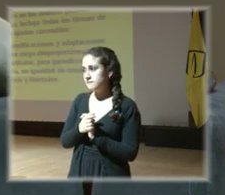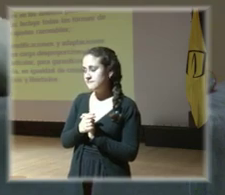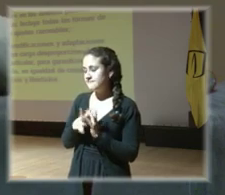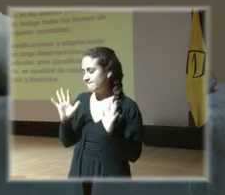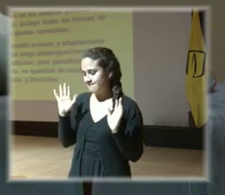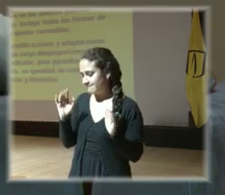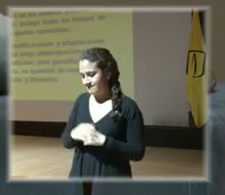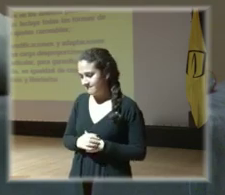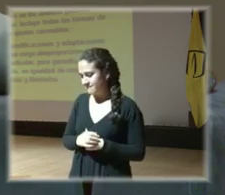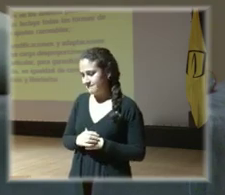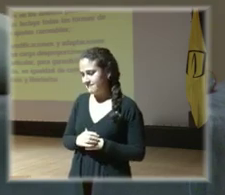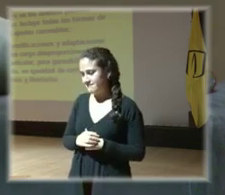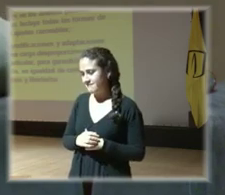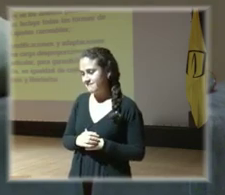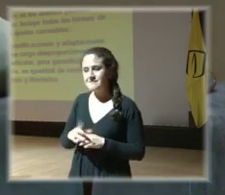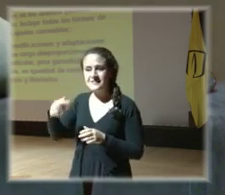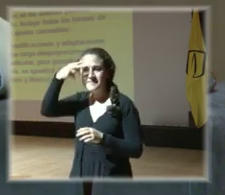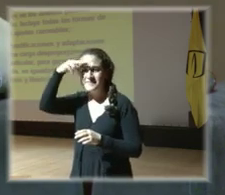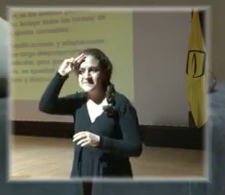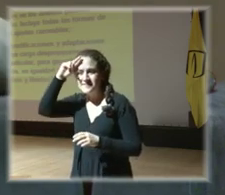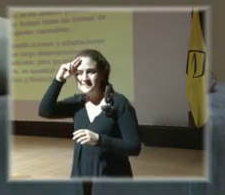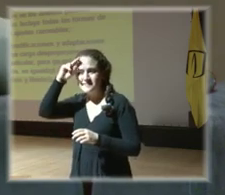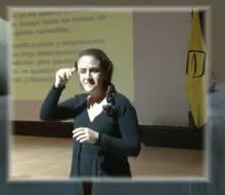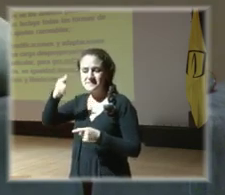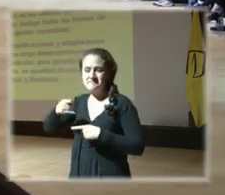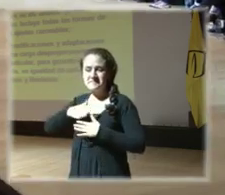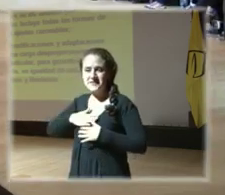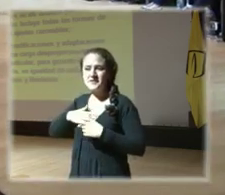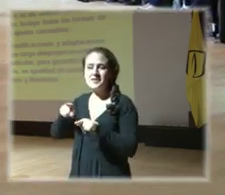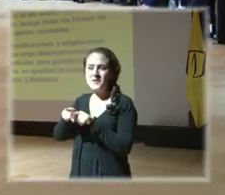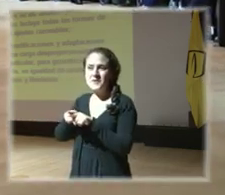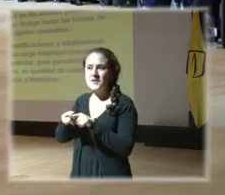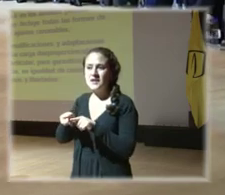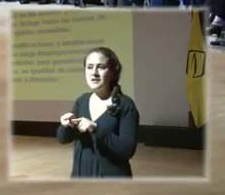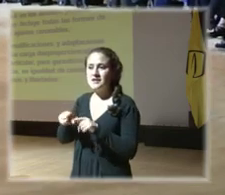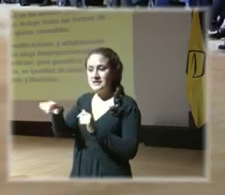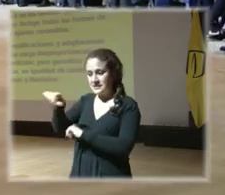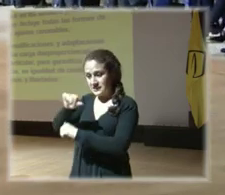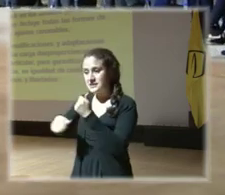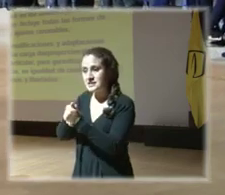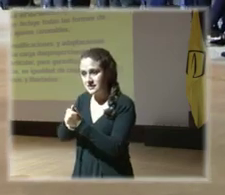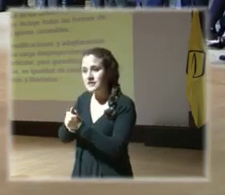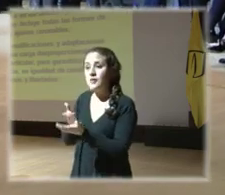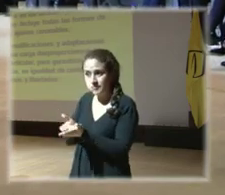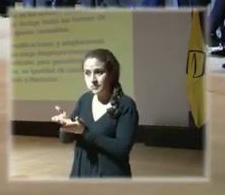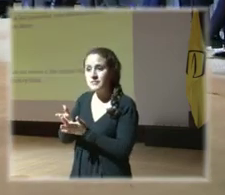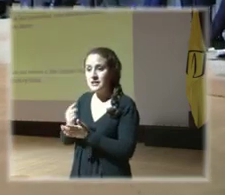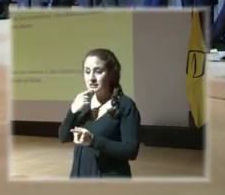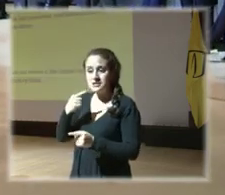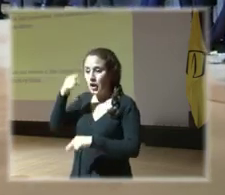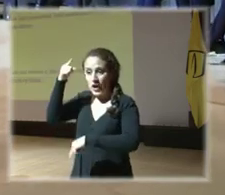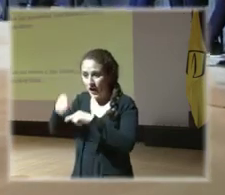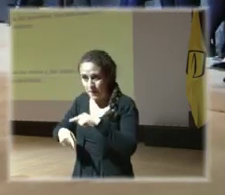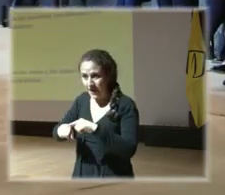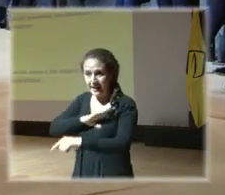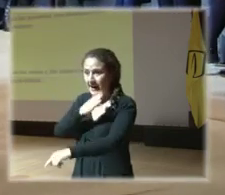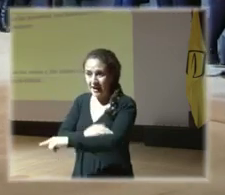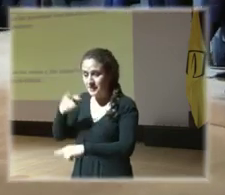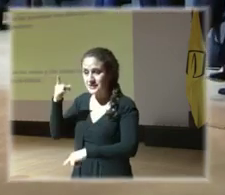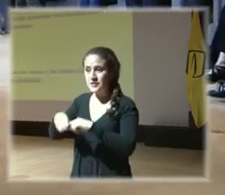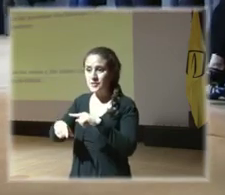bueno, la interpretación conforme, ¿no? Dijeron, bueno, sí es una interdicción, sí se está declarando incapaz, pero vamos